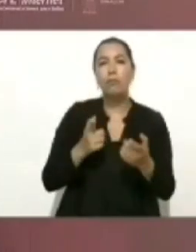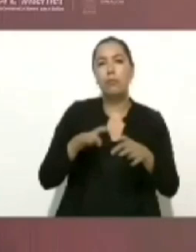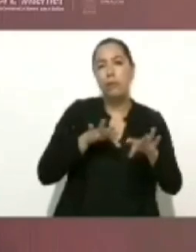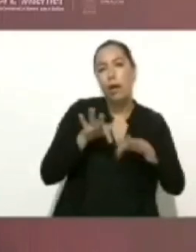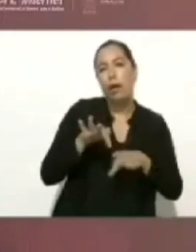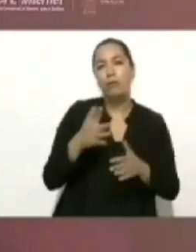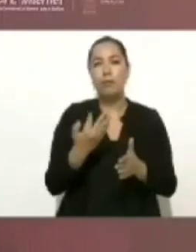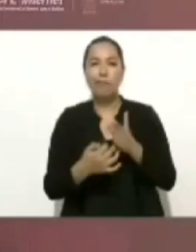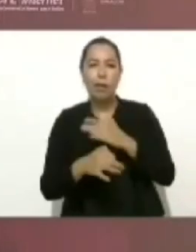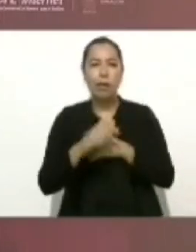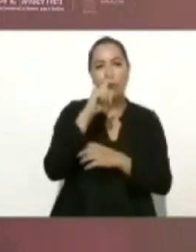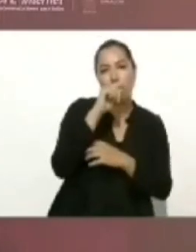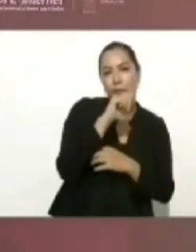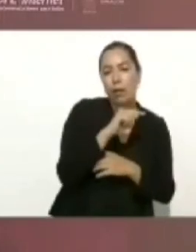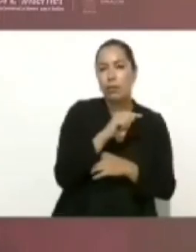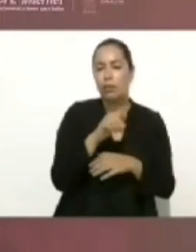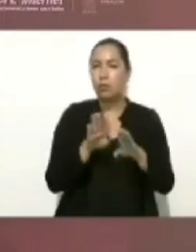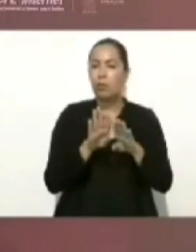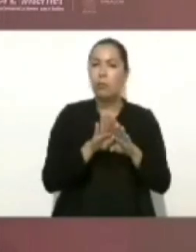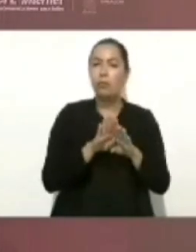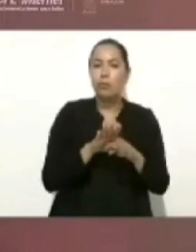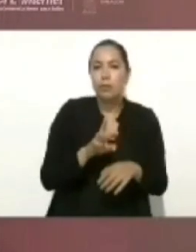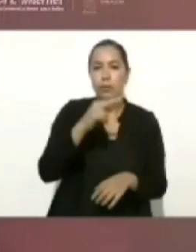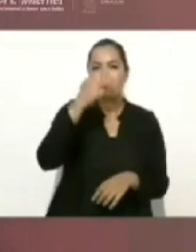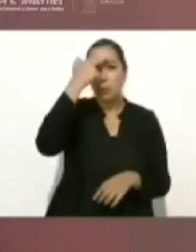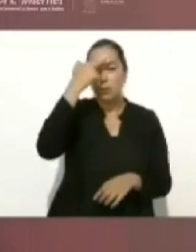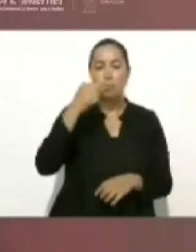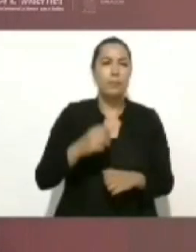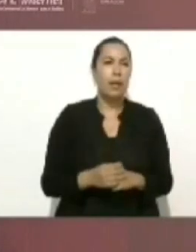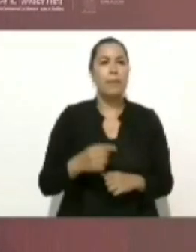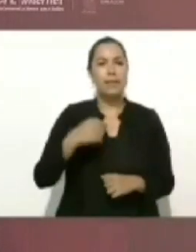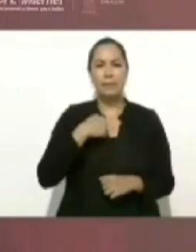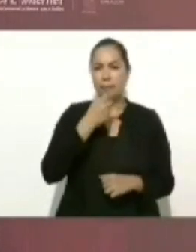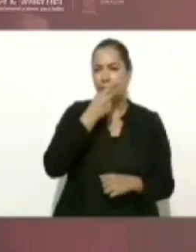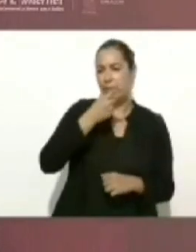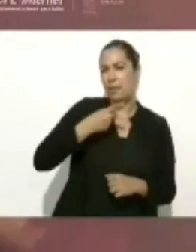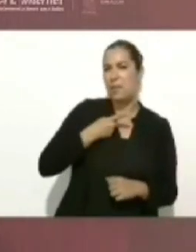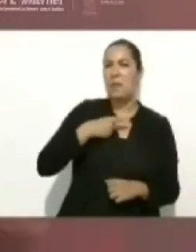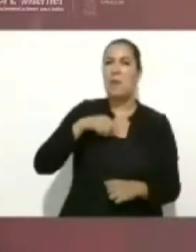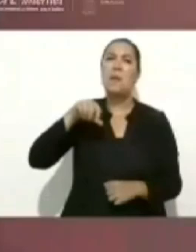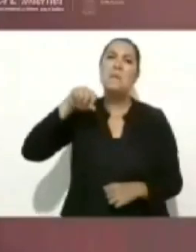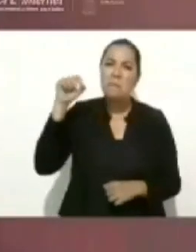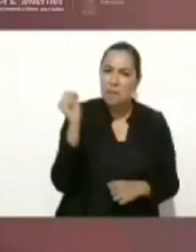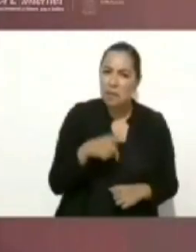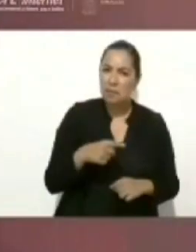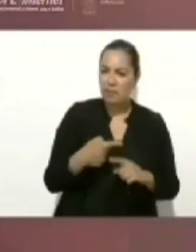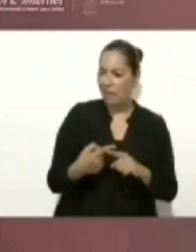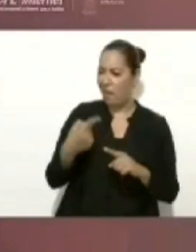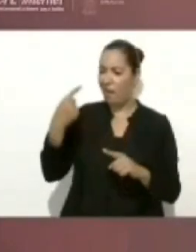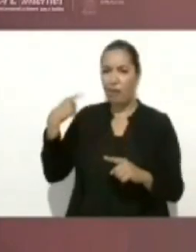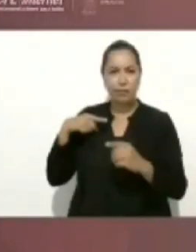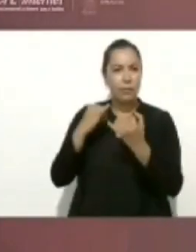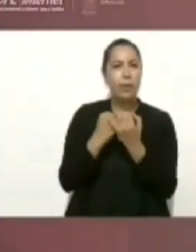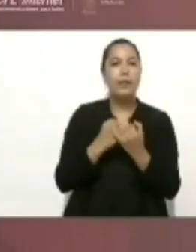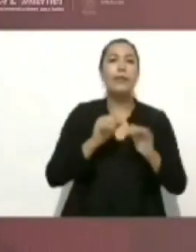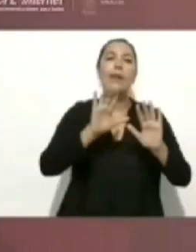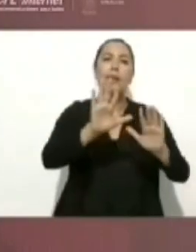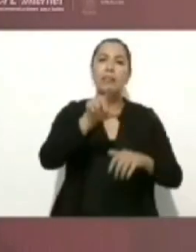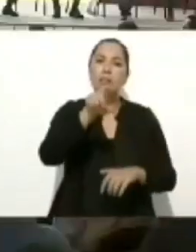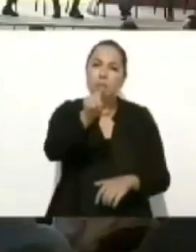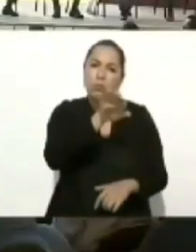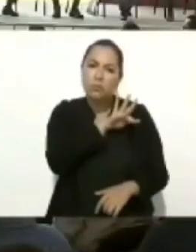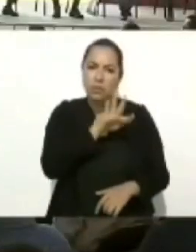planteaban la misma receta de siempre, que pidiéramos